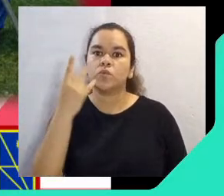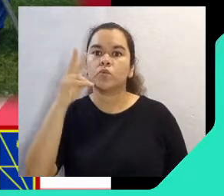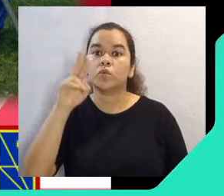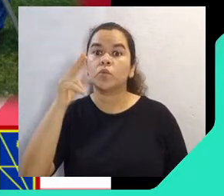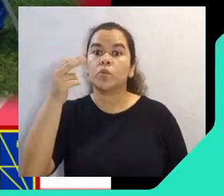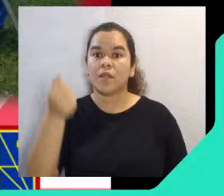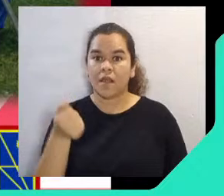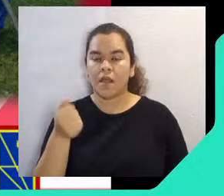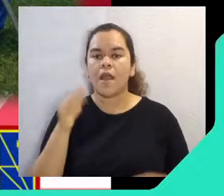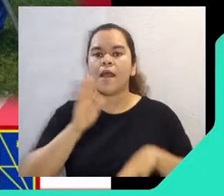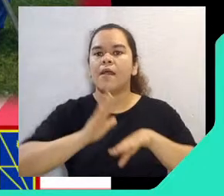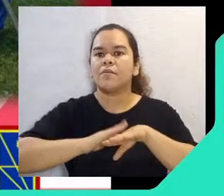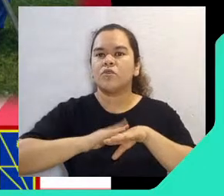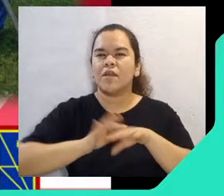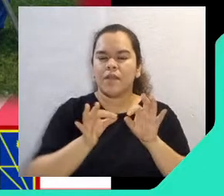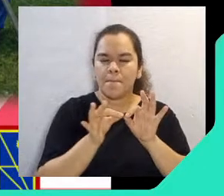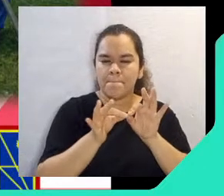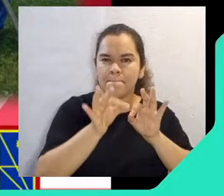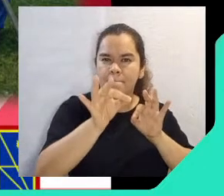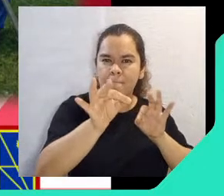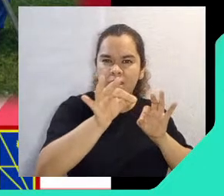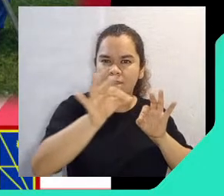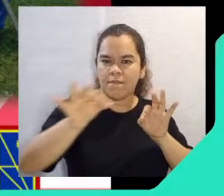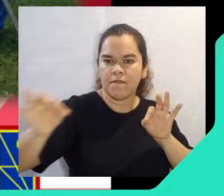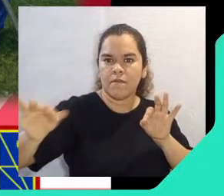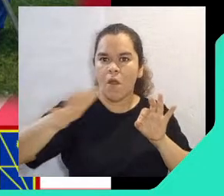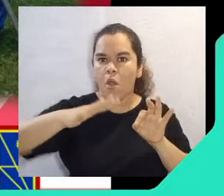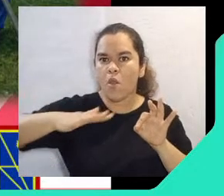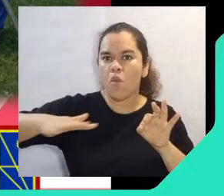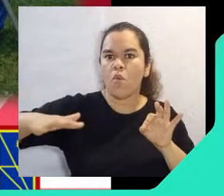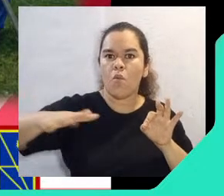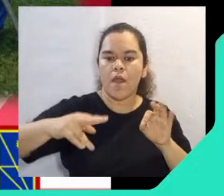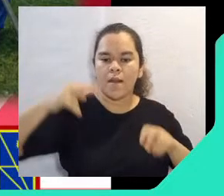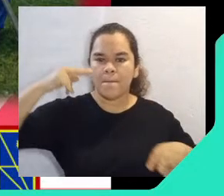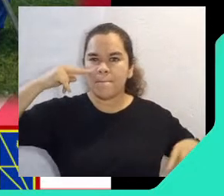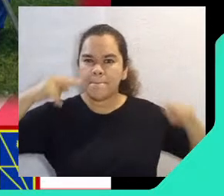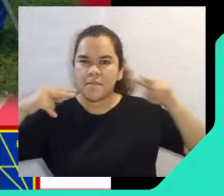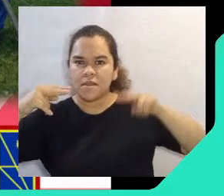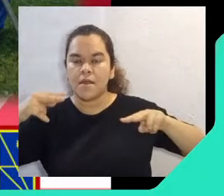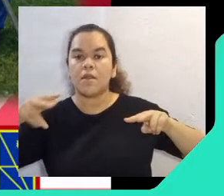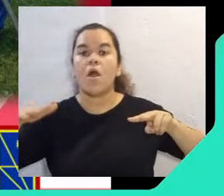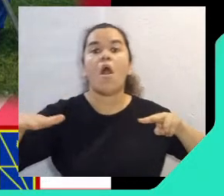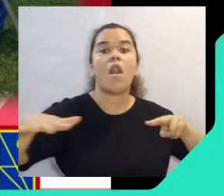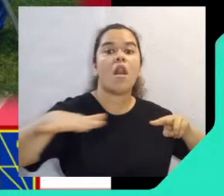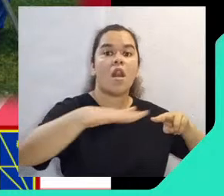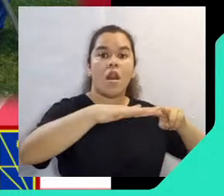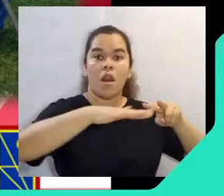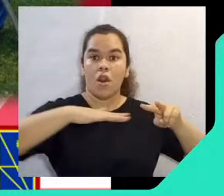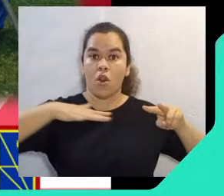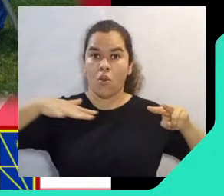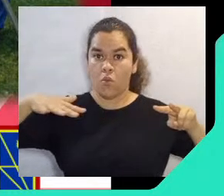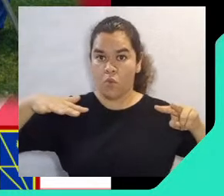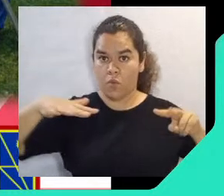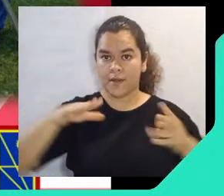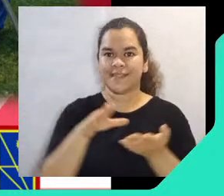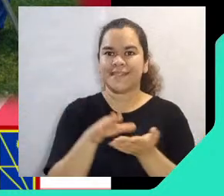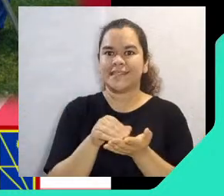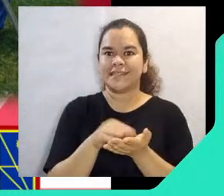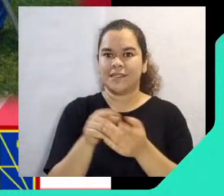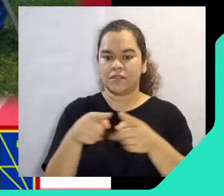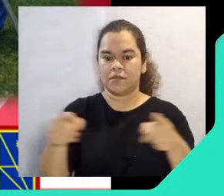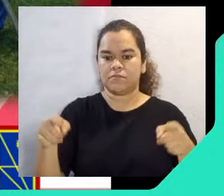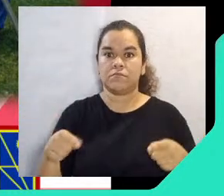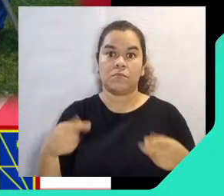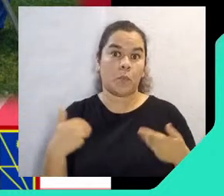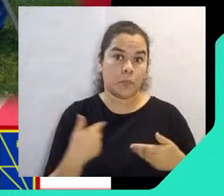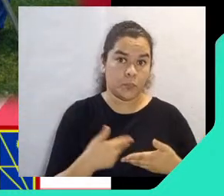delimitación, medición, representación y evaluación del espacio y la propiedad territorial, ya sea